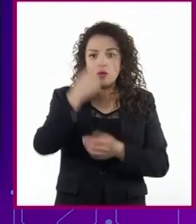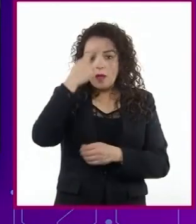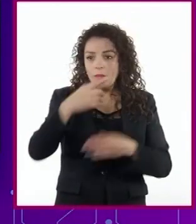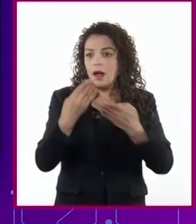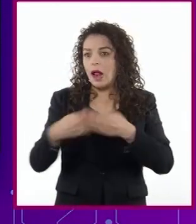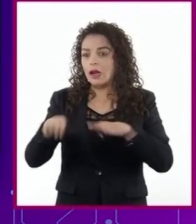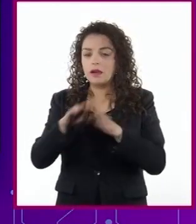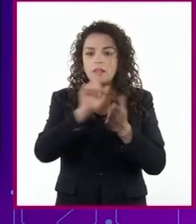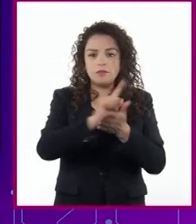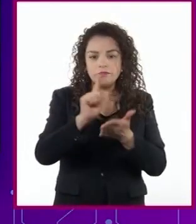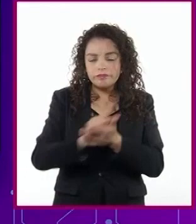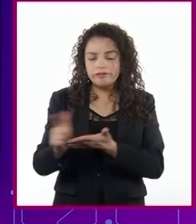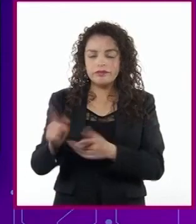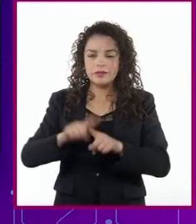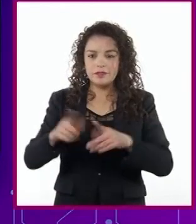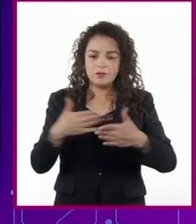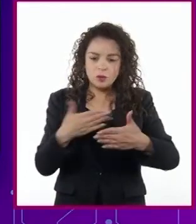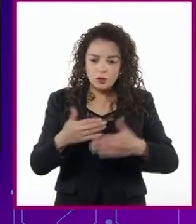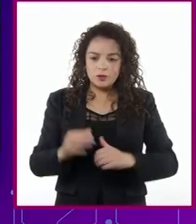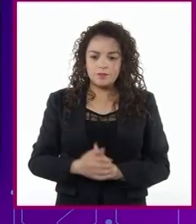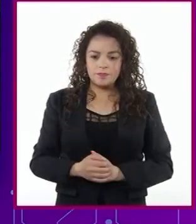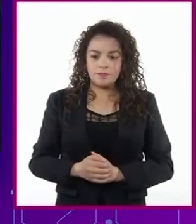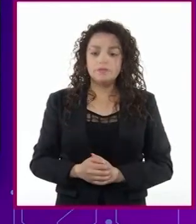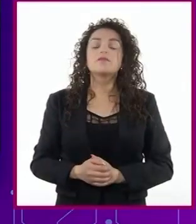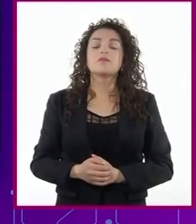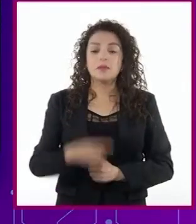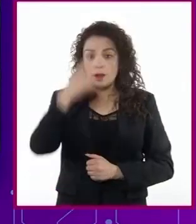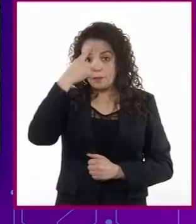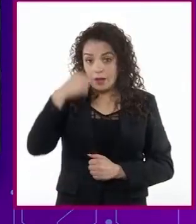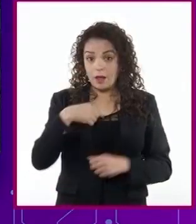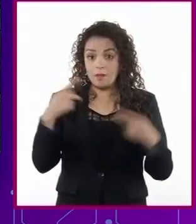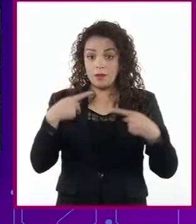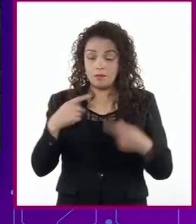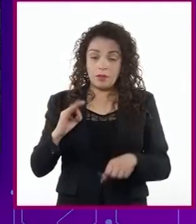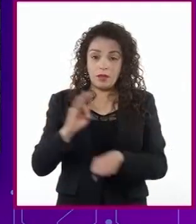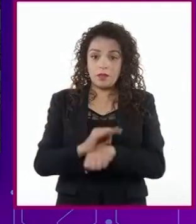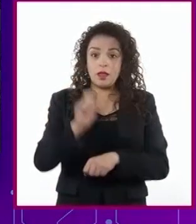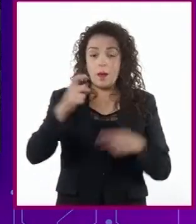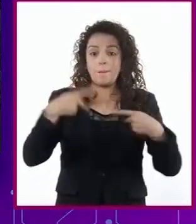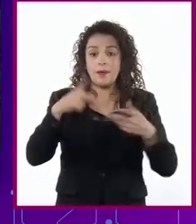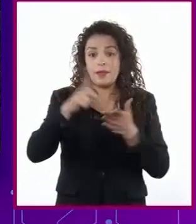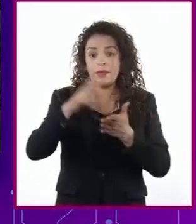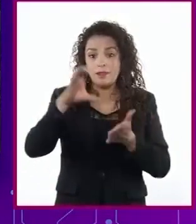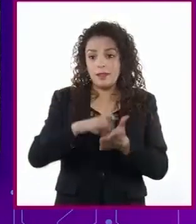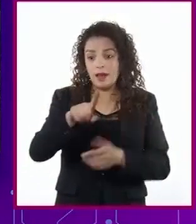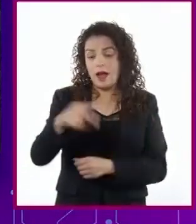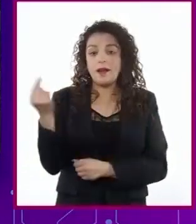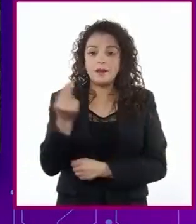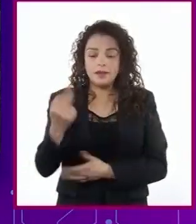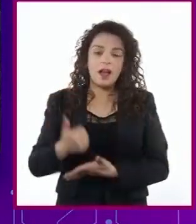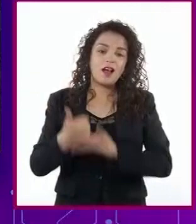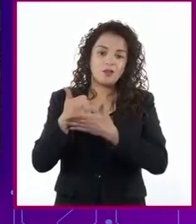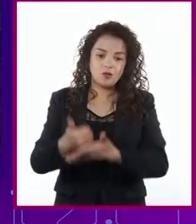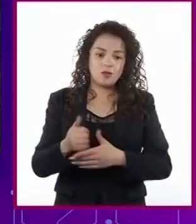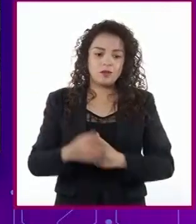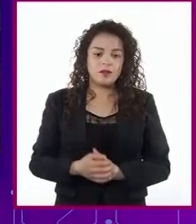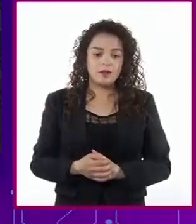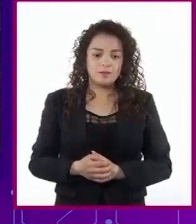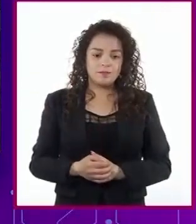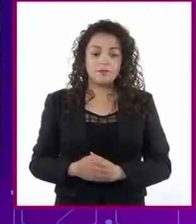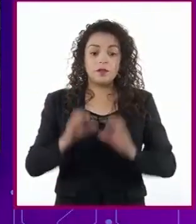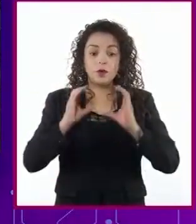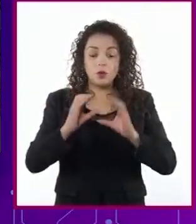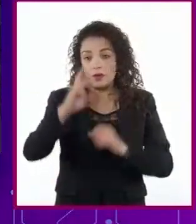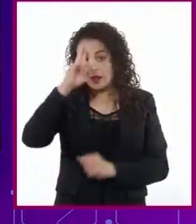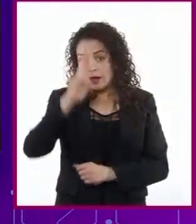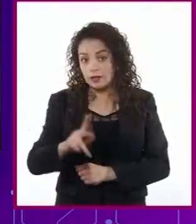una persona que tiene una necesidad, una discapacidad, cuando lo necesita. Para mí, una persona solidaria es aquella que cuida y respeta el medio